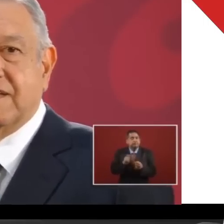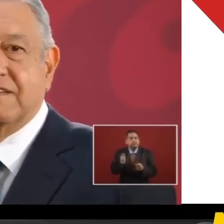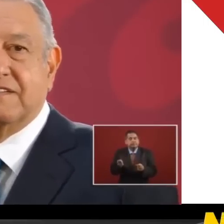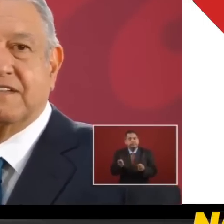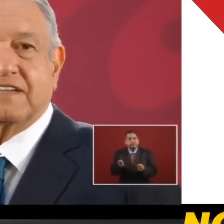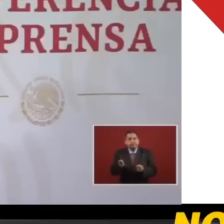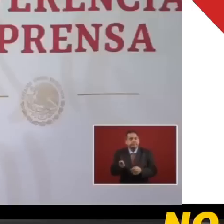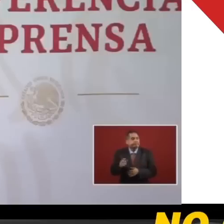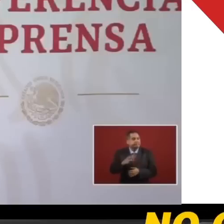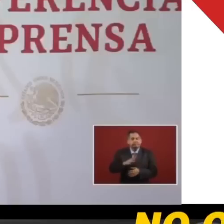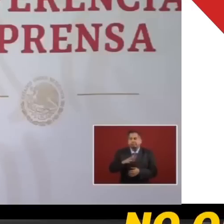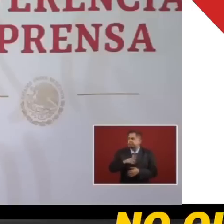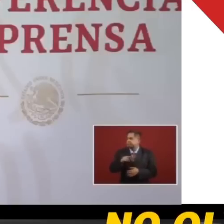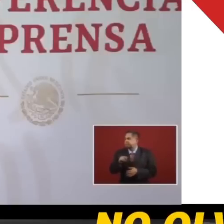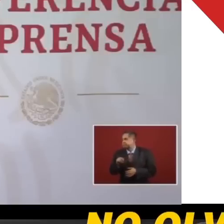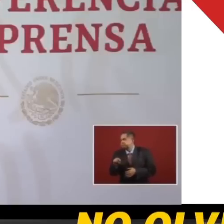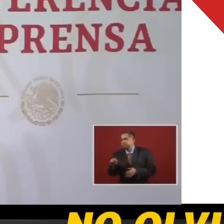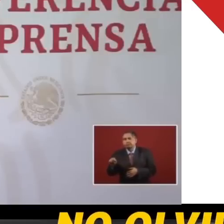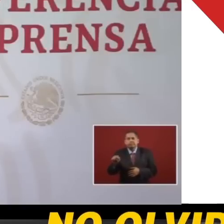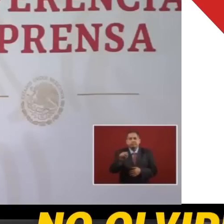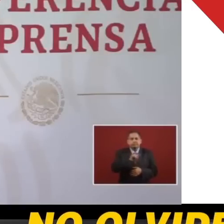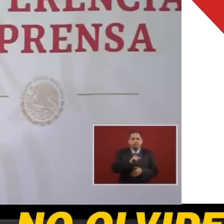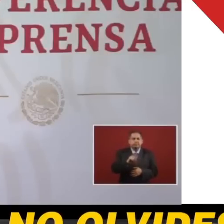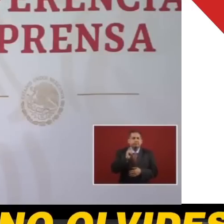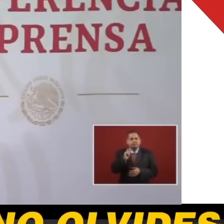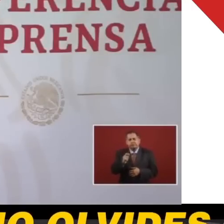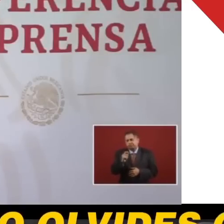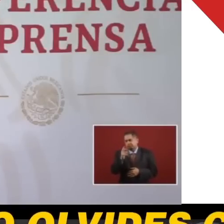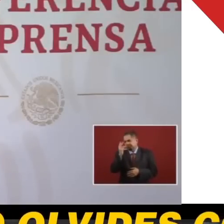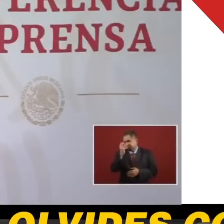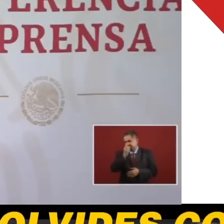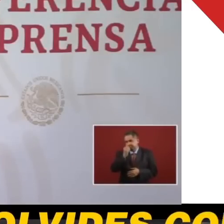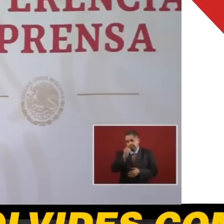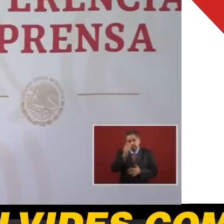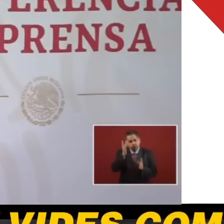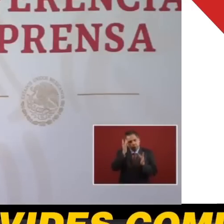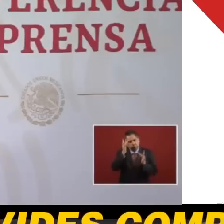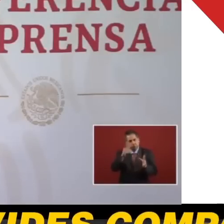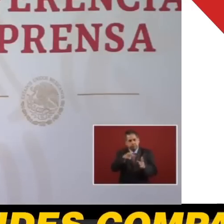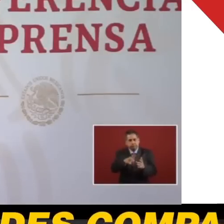existen las benditas redes sociales